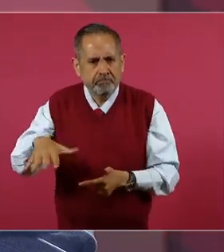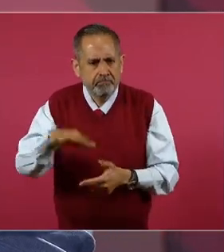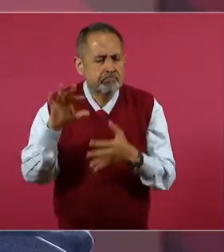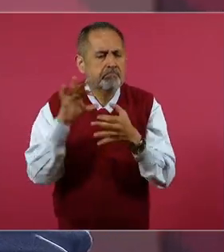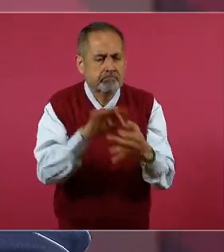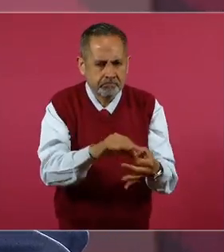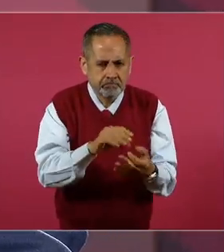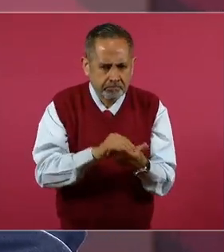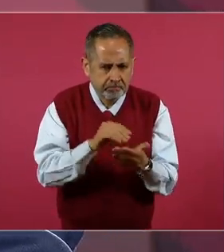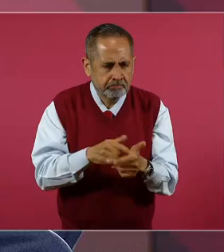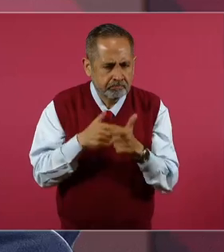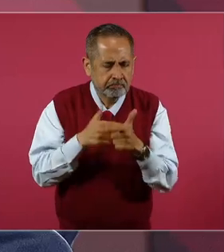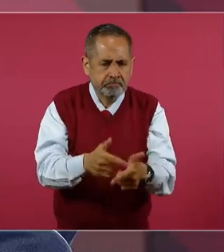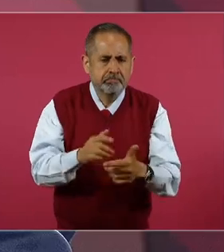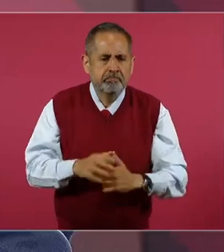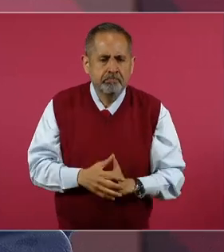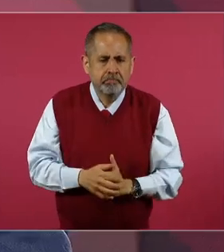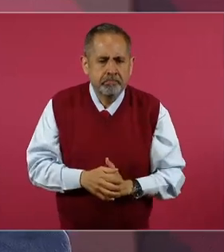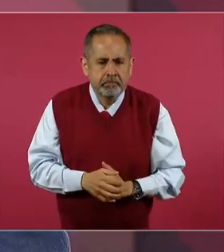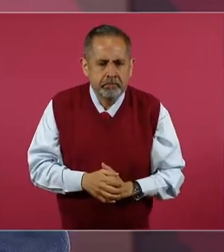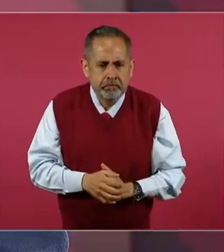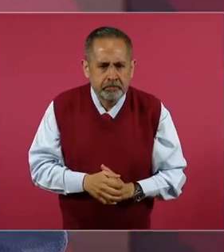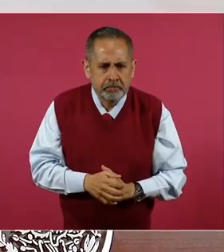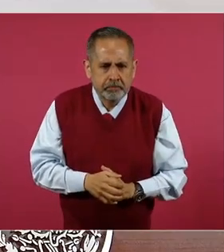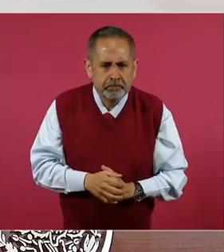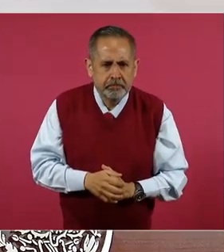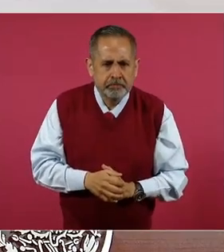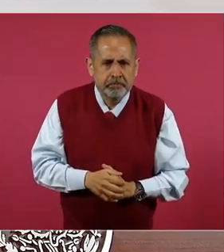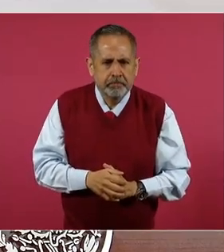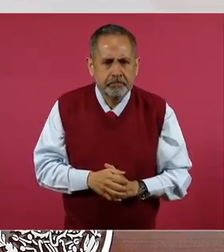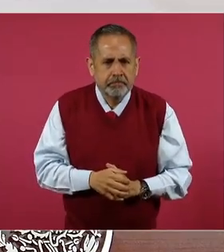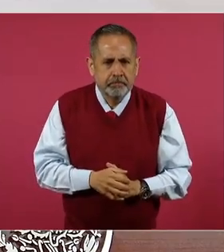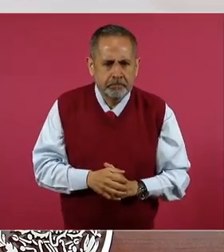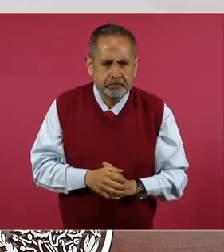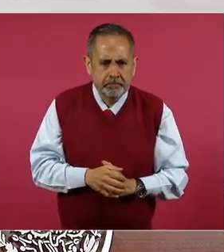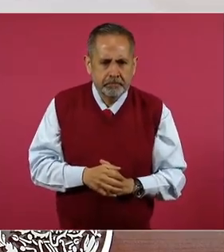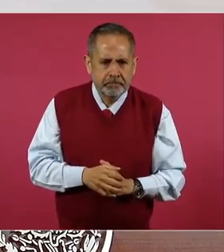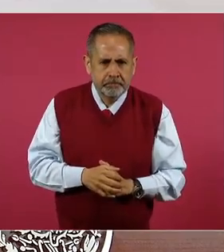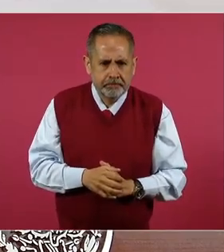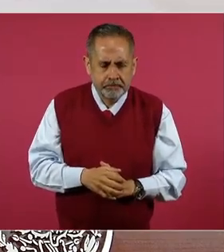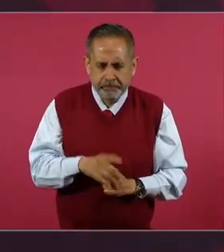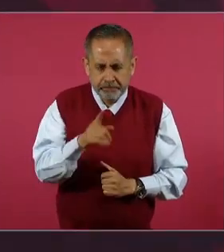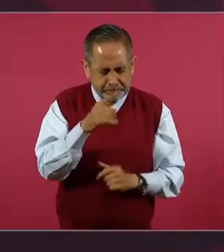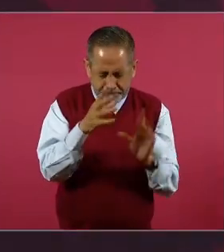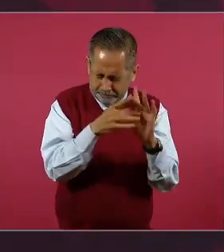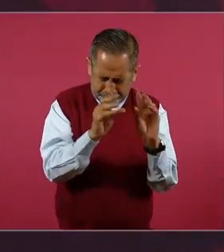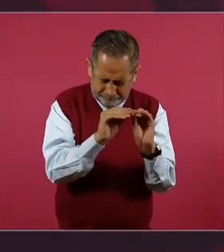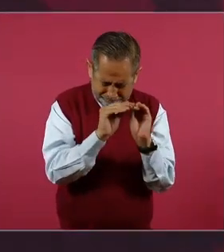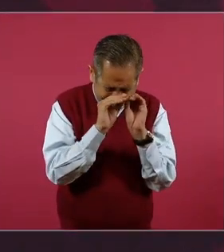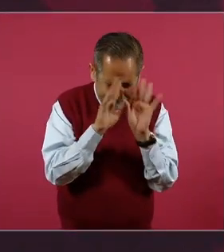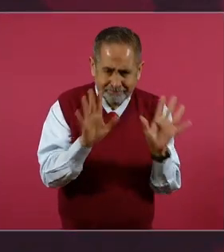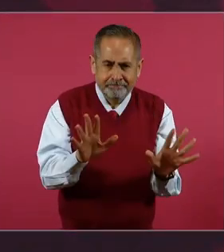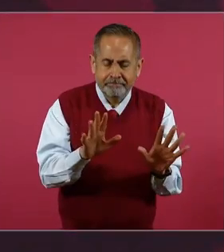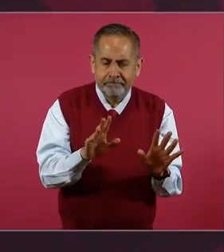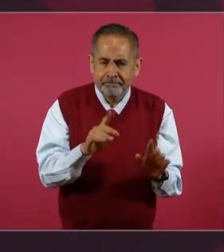investigación. Y no hay que les quede